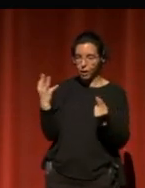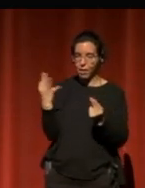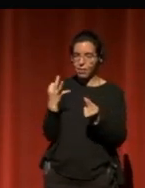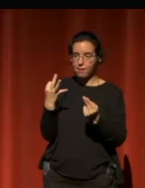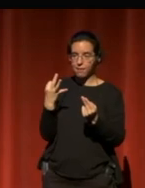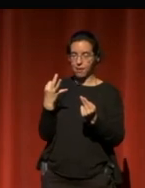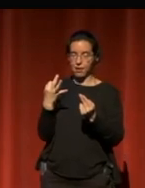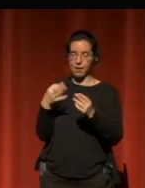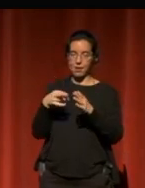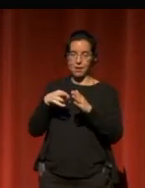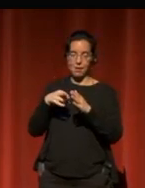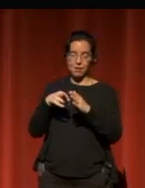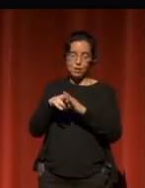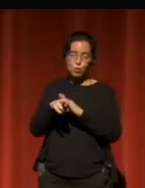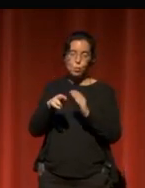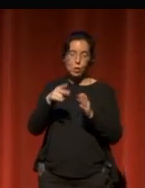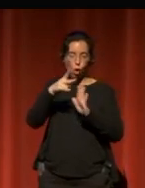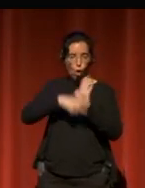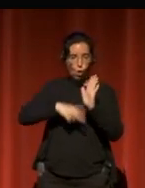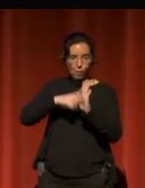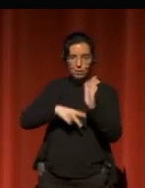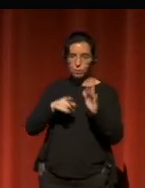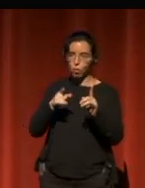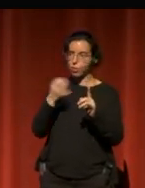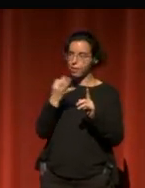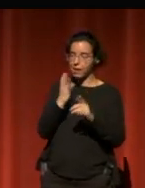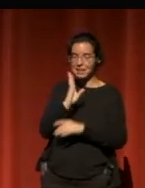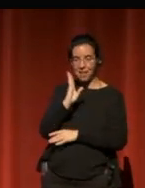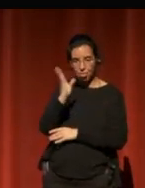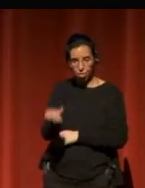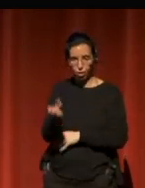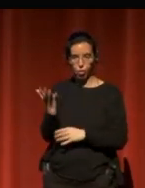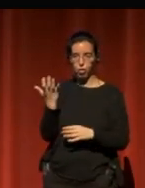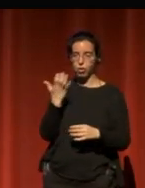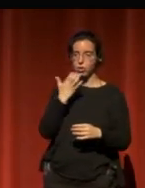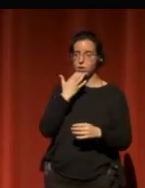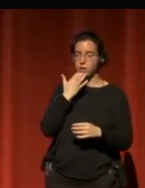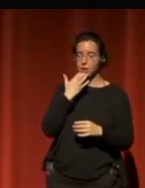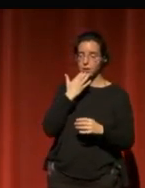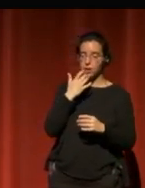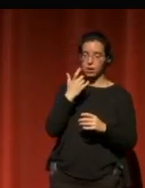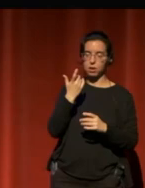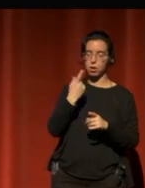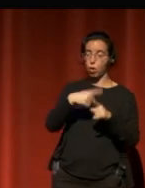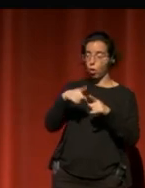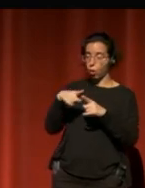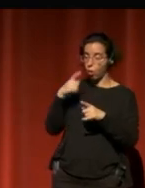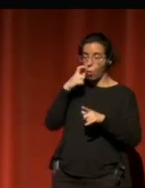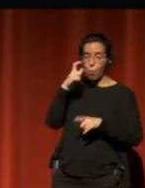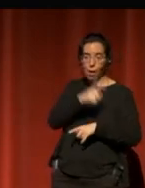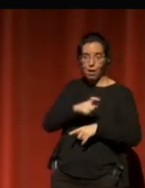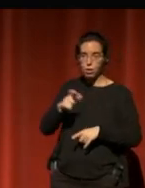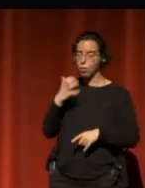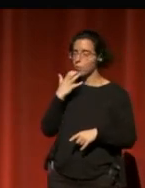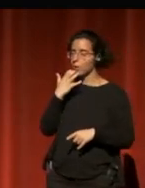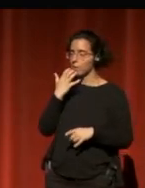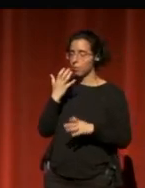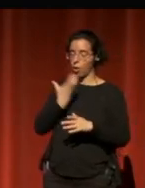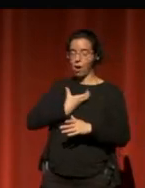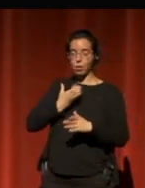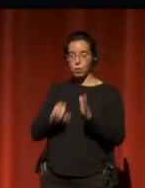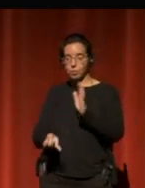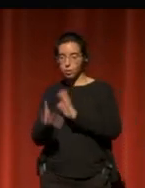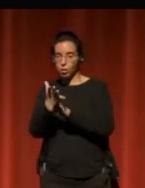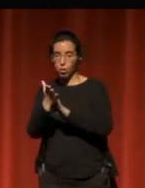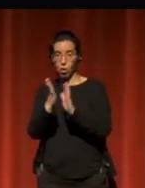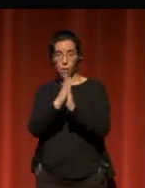normativos que sancione qué medios humanos han de estar, porque también los ayuntamientos cuando crean, dotan